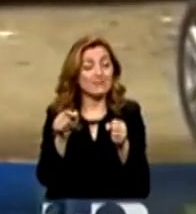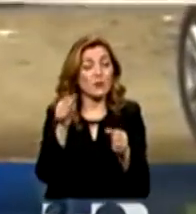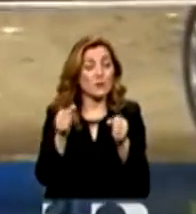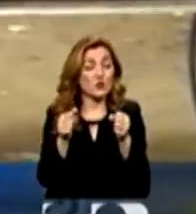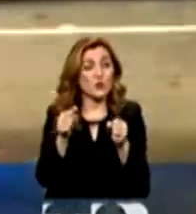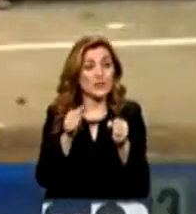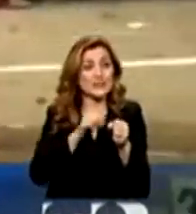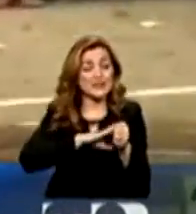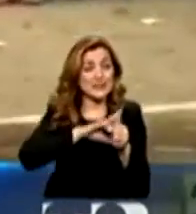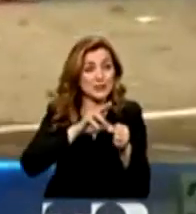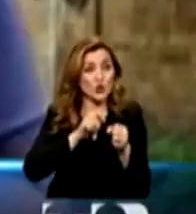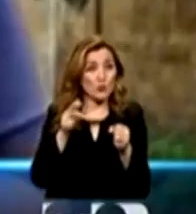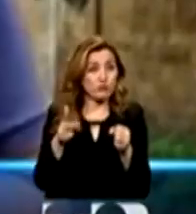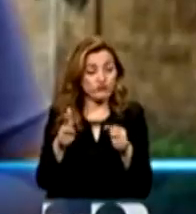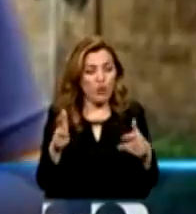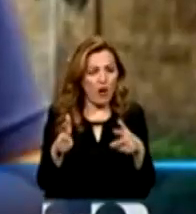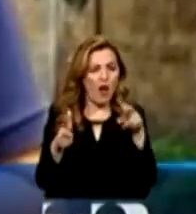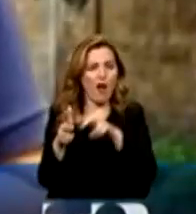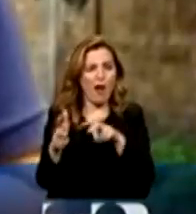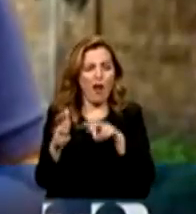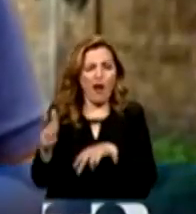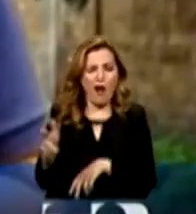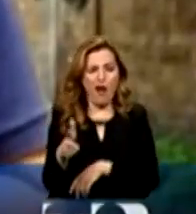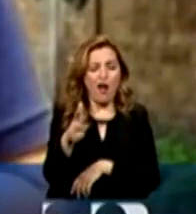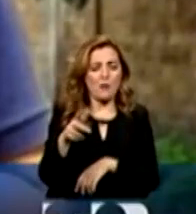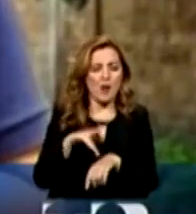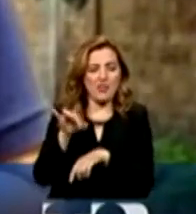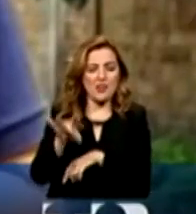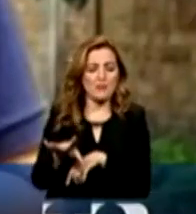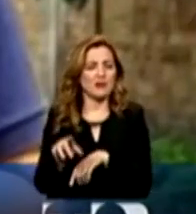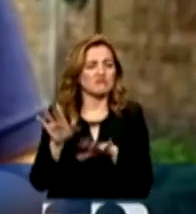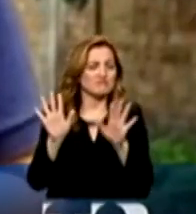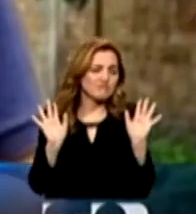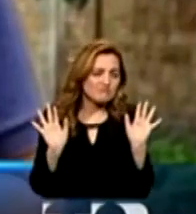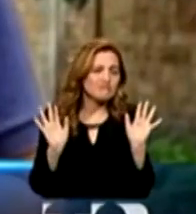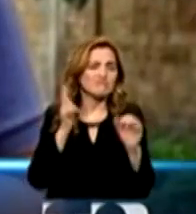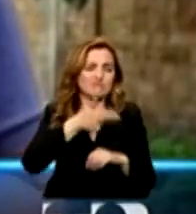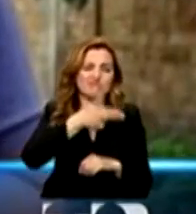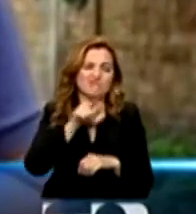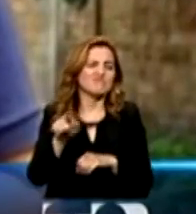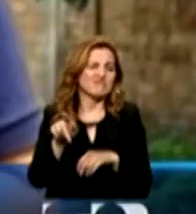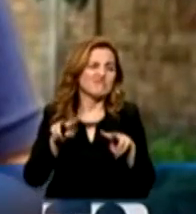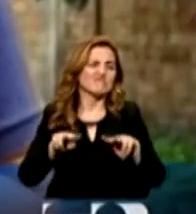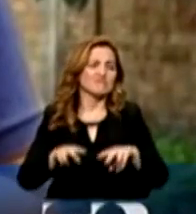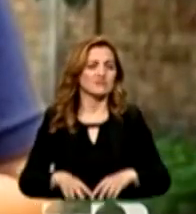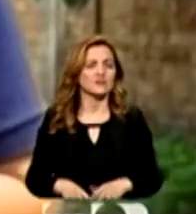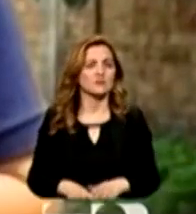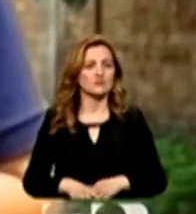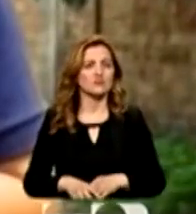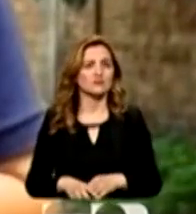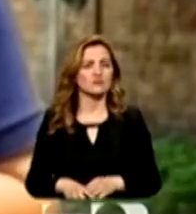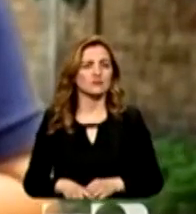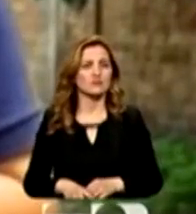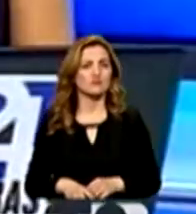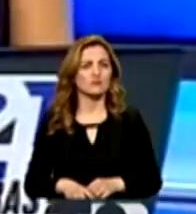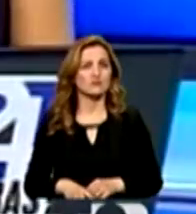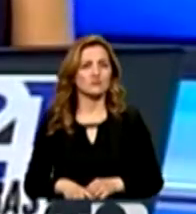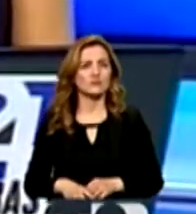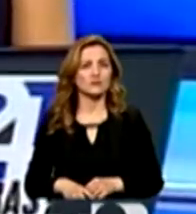los antisociales. Las autoridades presumen que estaría vinculado con este caso violento.